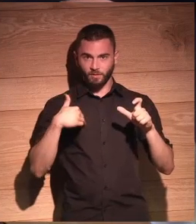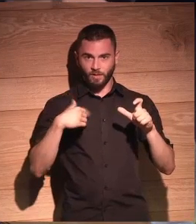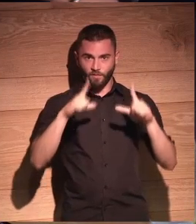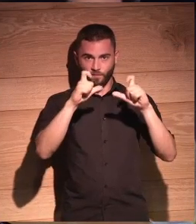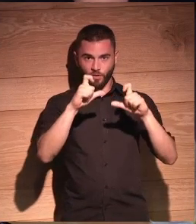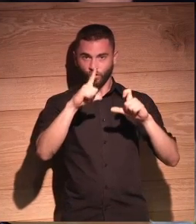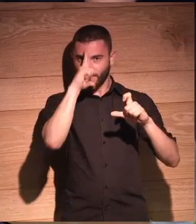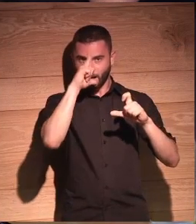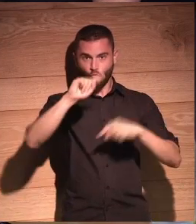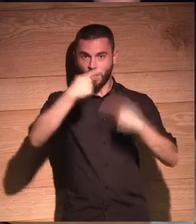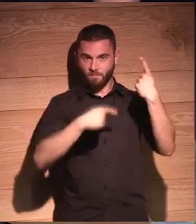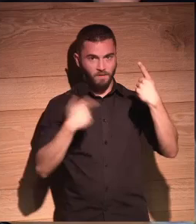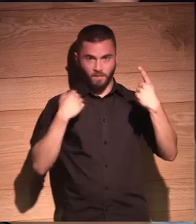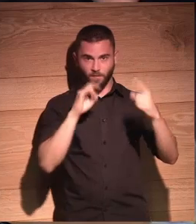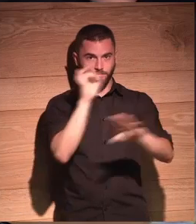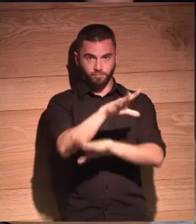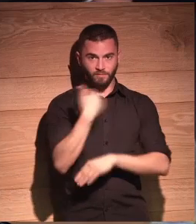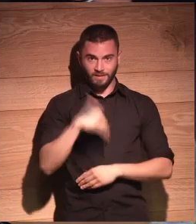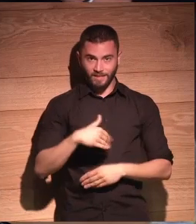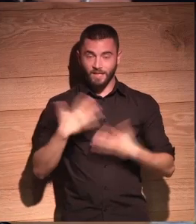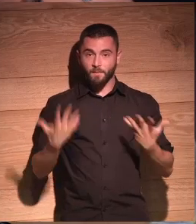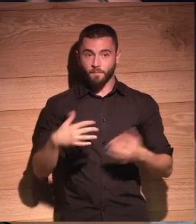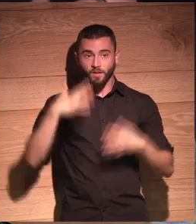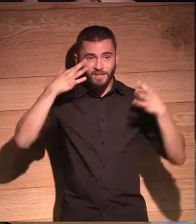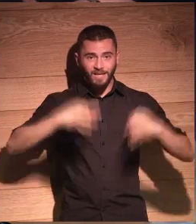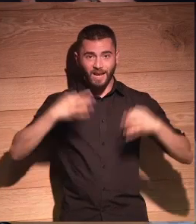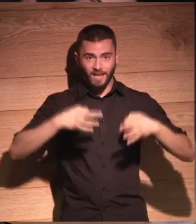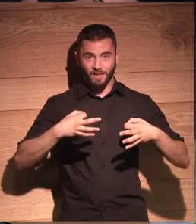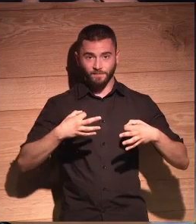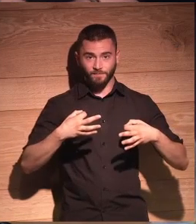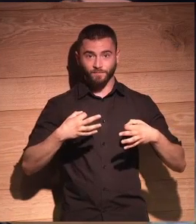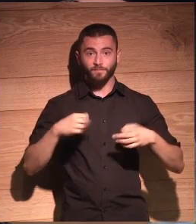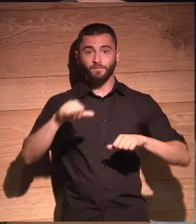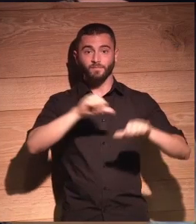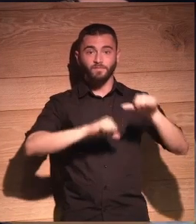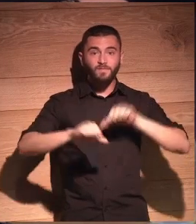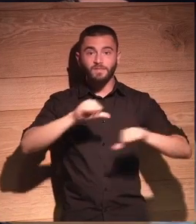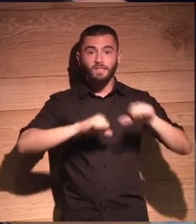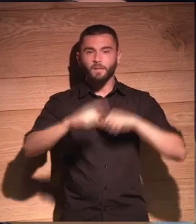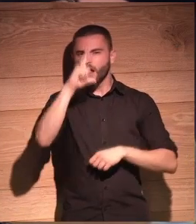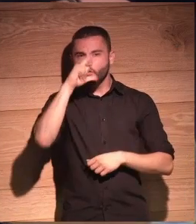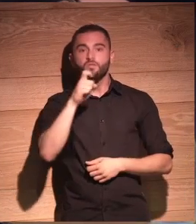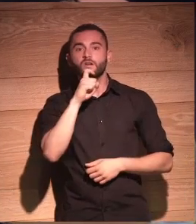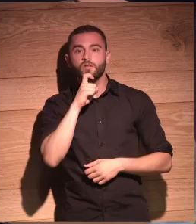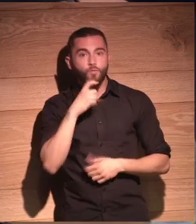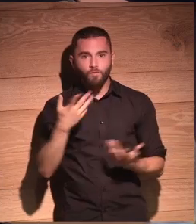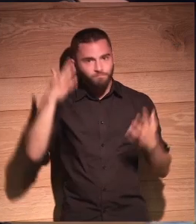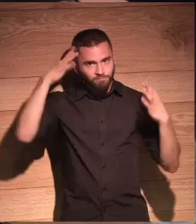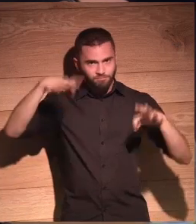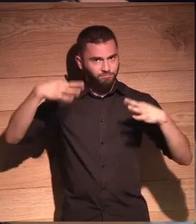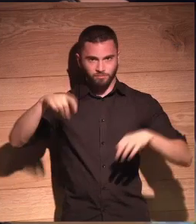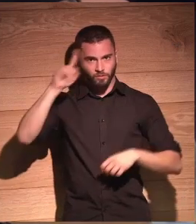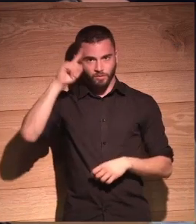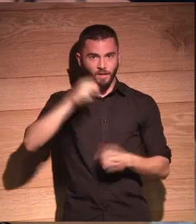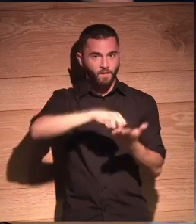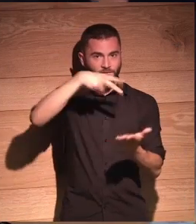primera fotografía de la Luna, pero realmente la composición química de la Luna no se conocía y no sé. De hecho, hay un físico famoso